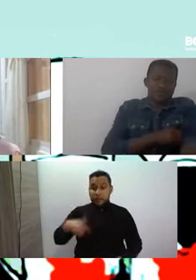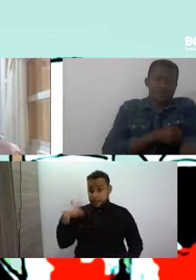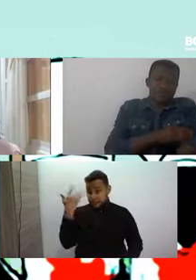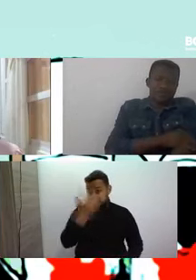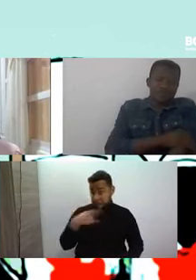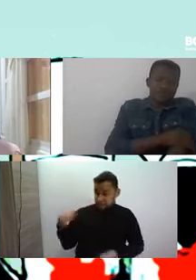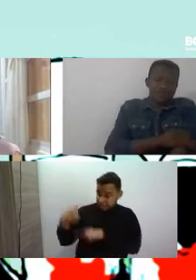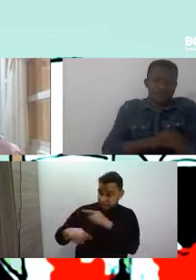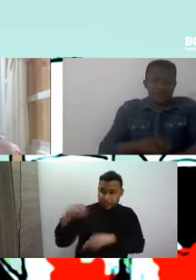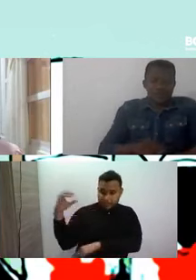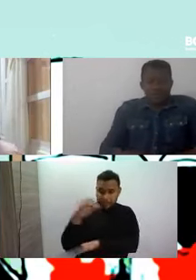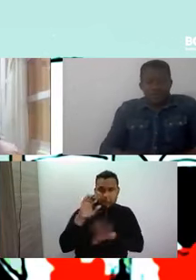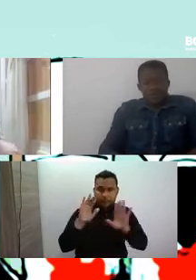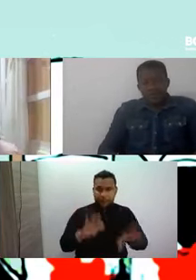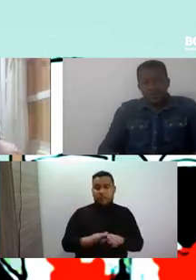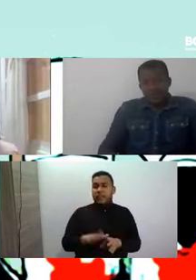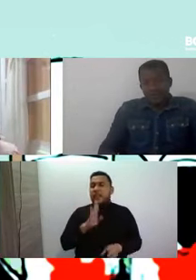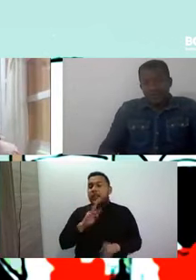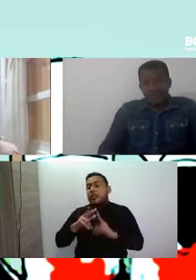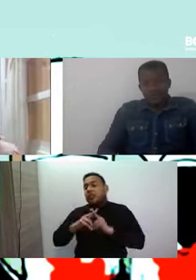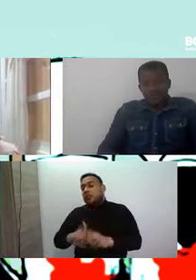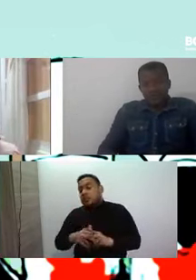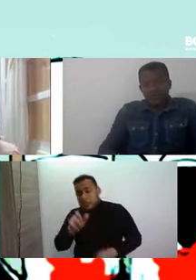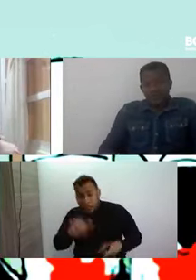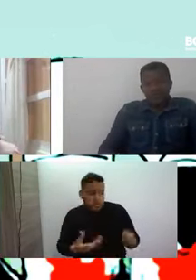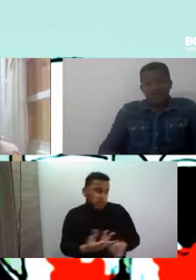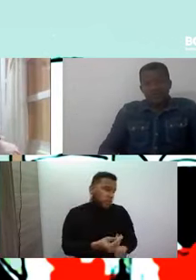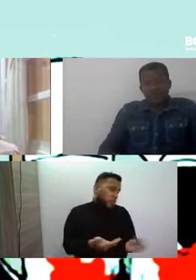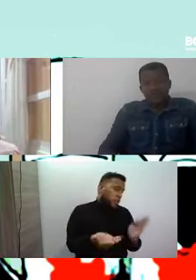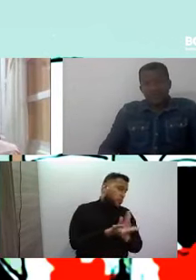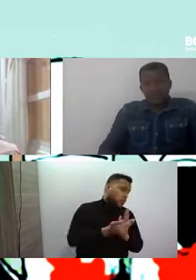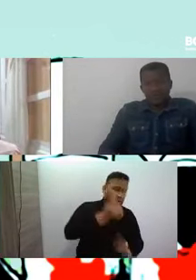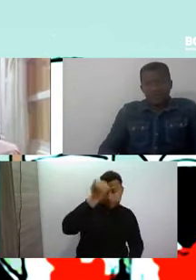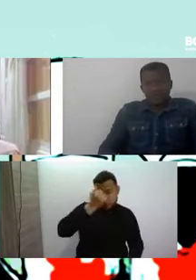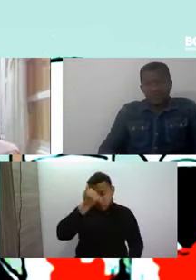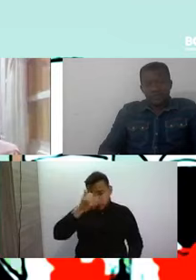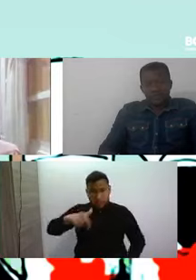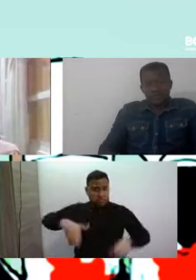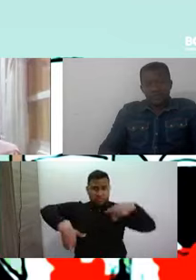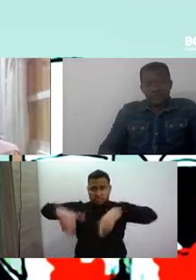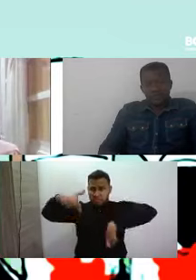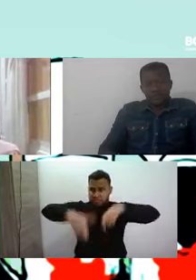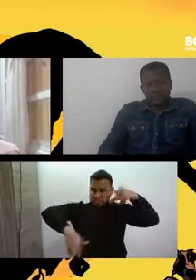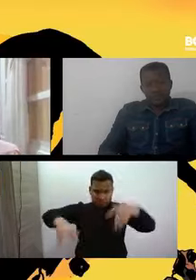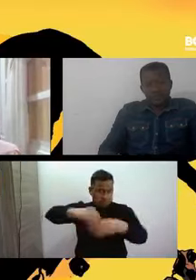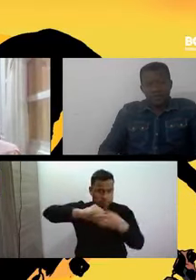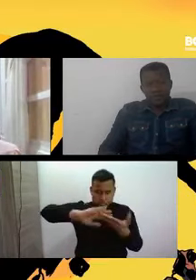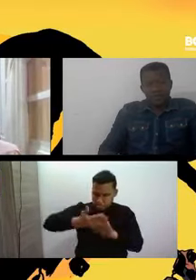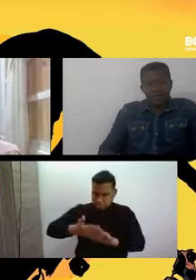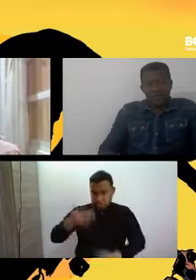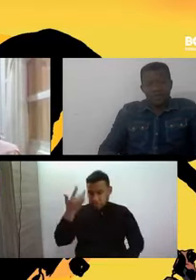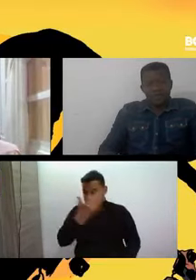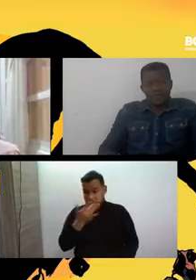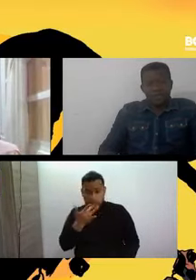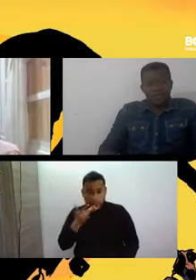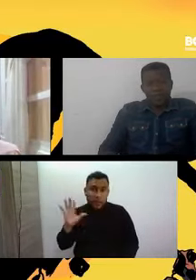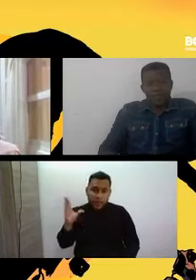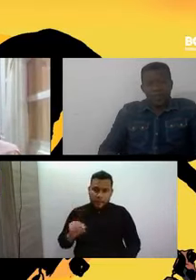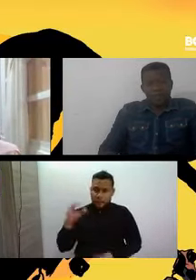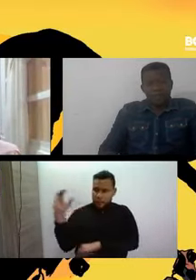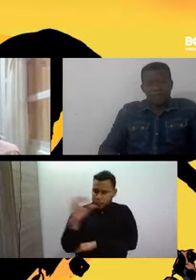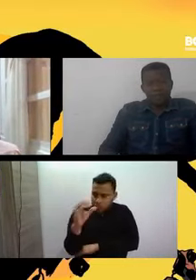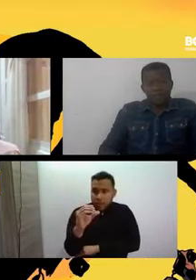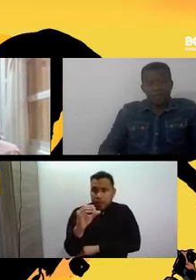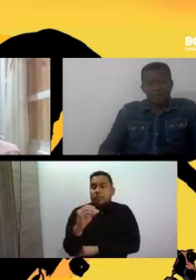dirigida para talleristas, artistas, estudiantes, docentes y profesionales pertenecientes a las comunidades negras, afrocolombianas,